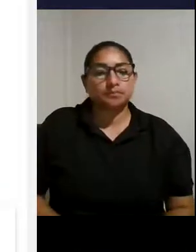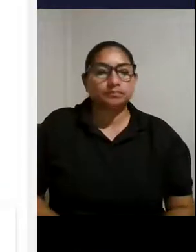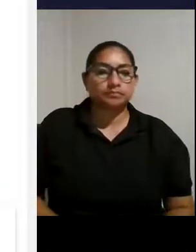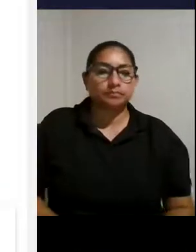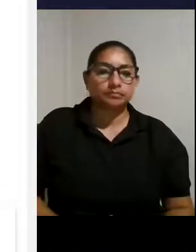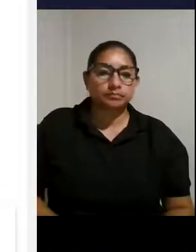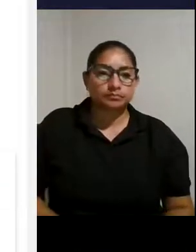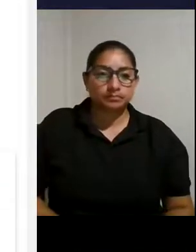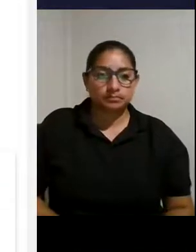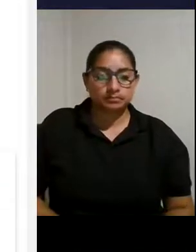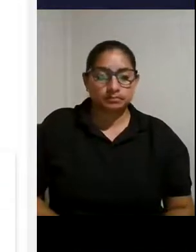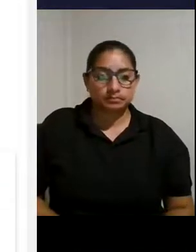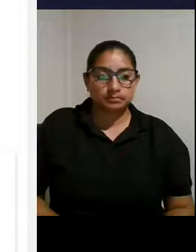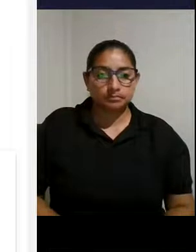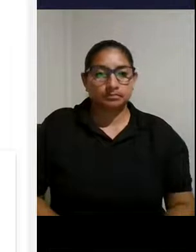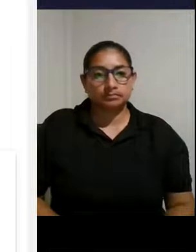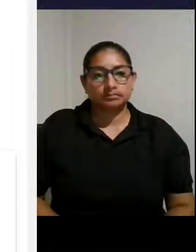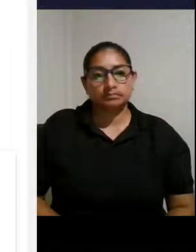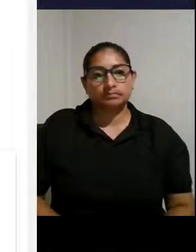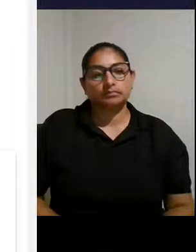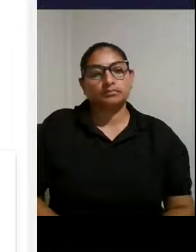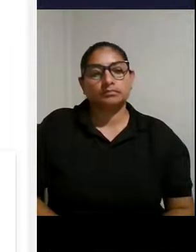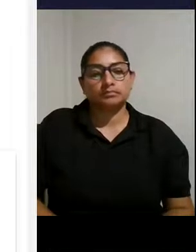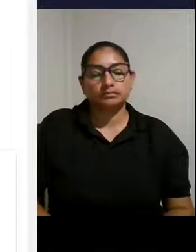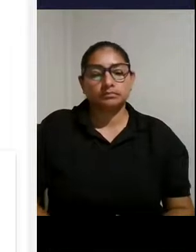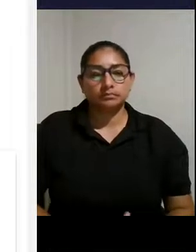este ejemplito que les voy a poner acá.